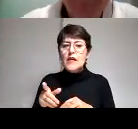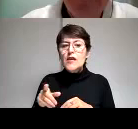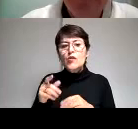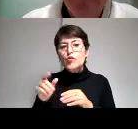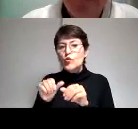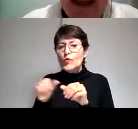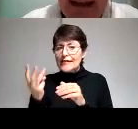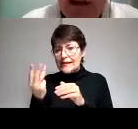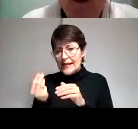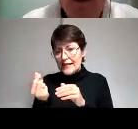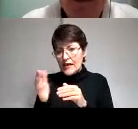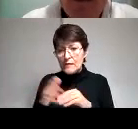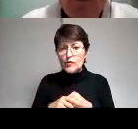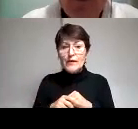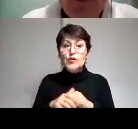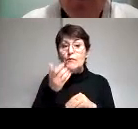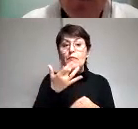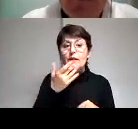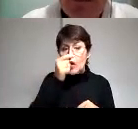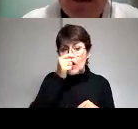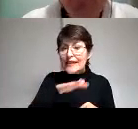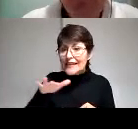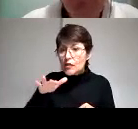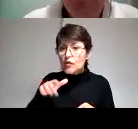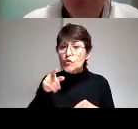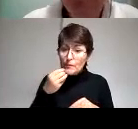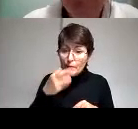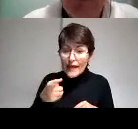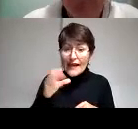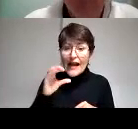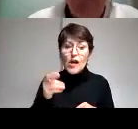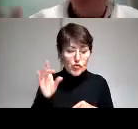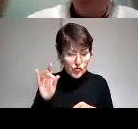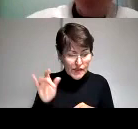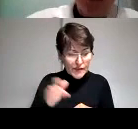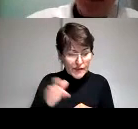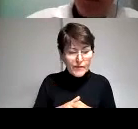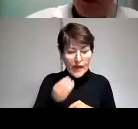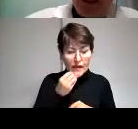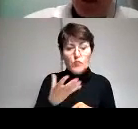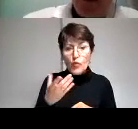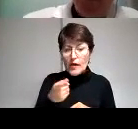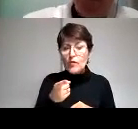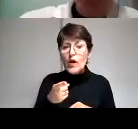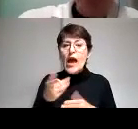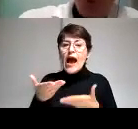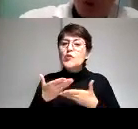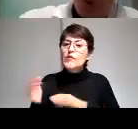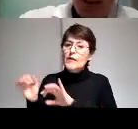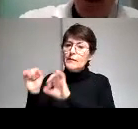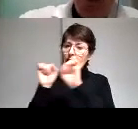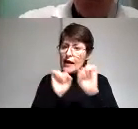días. En niños nos puede venir bien el calostro porque lo que vamos a hacer es, primero, aportar inmunidad pasiva, es decir, vamos a